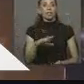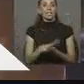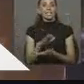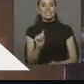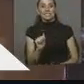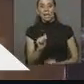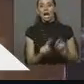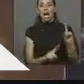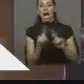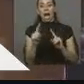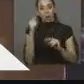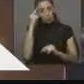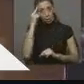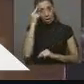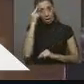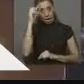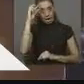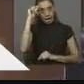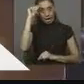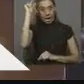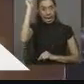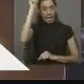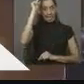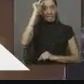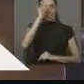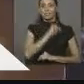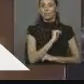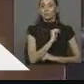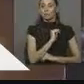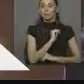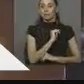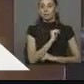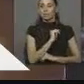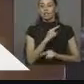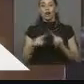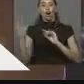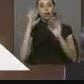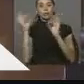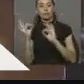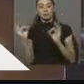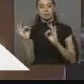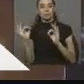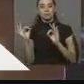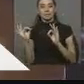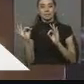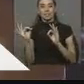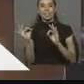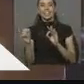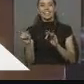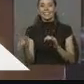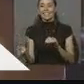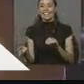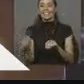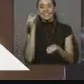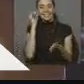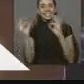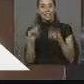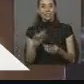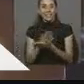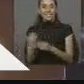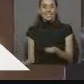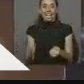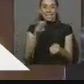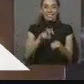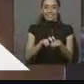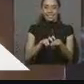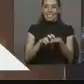Bueno, a algún ingenioso se le ocurrió subir a otra señora al lado que ocupaba la señora Tencha, le puso